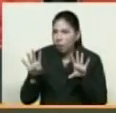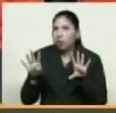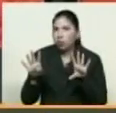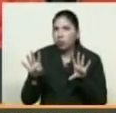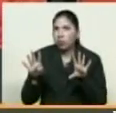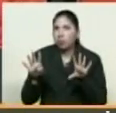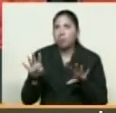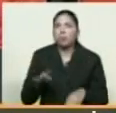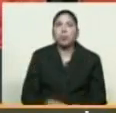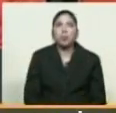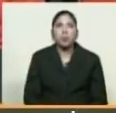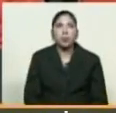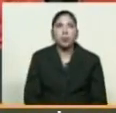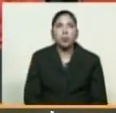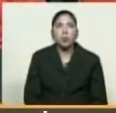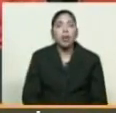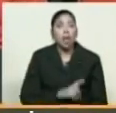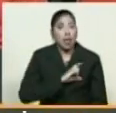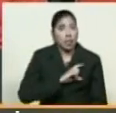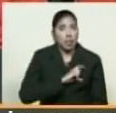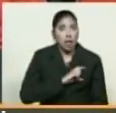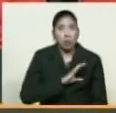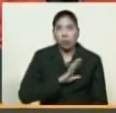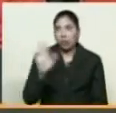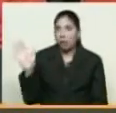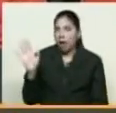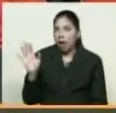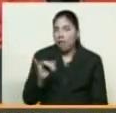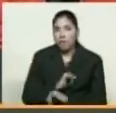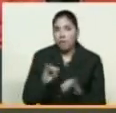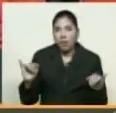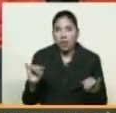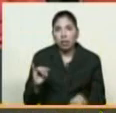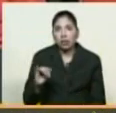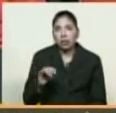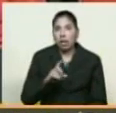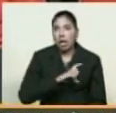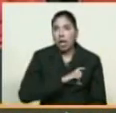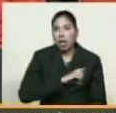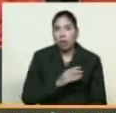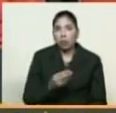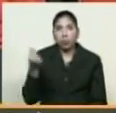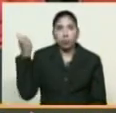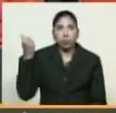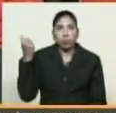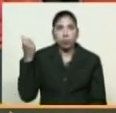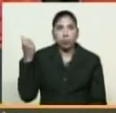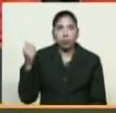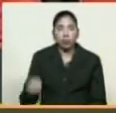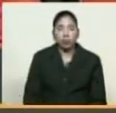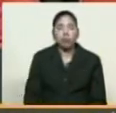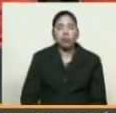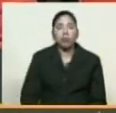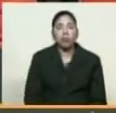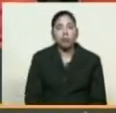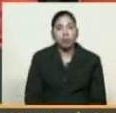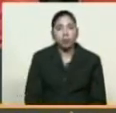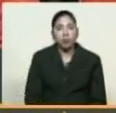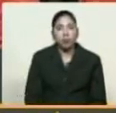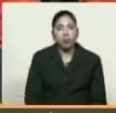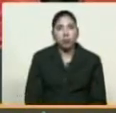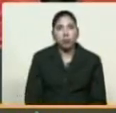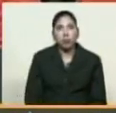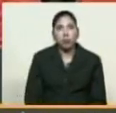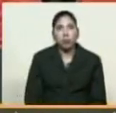29 de enero, se fue el mes de enero prácticamente, y en esto,